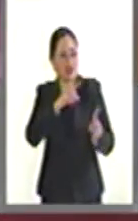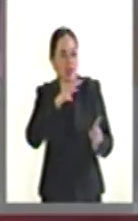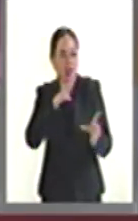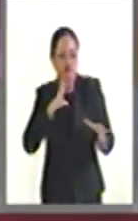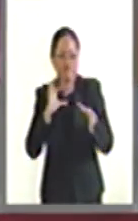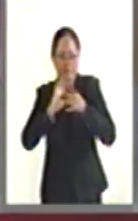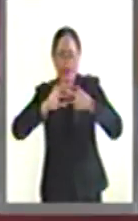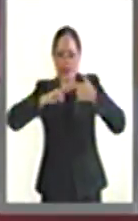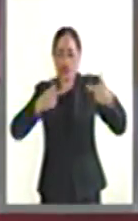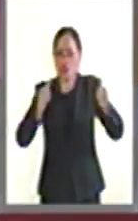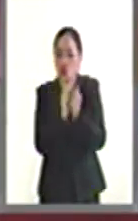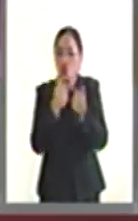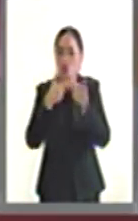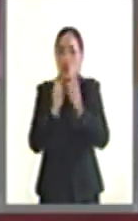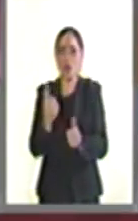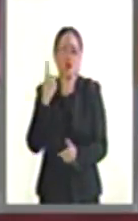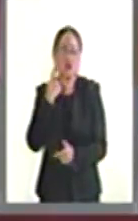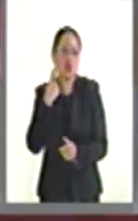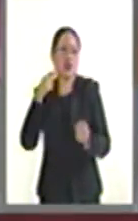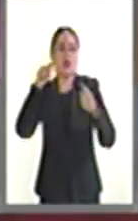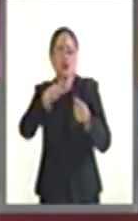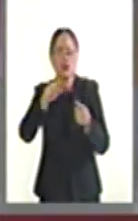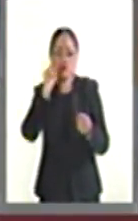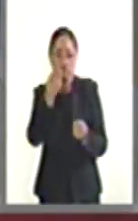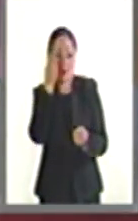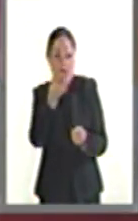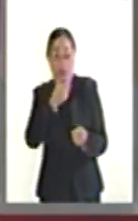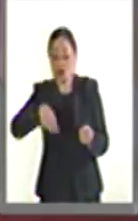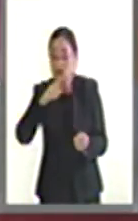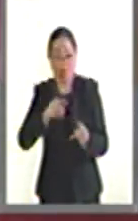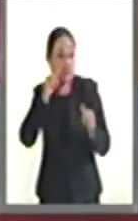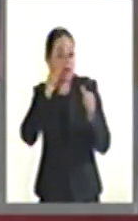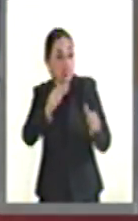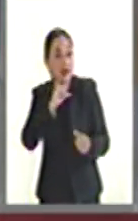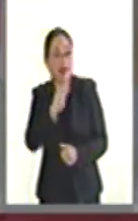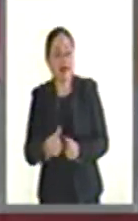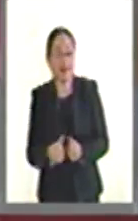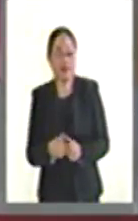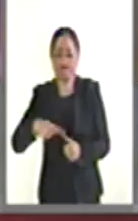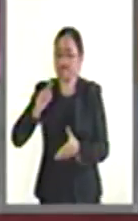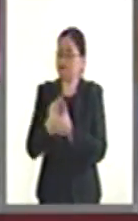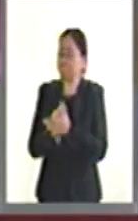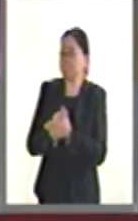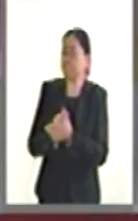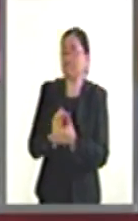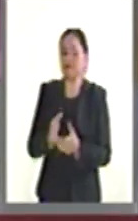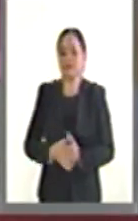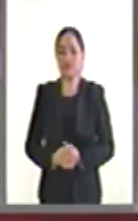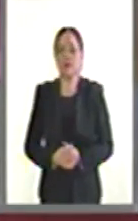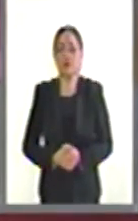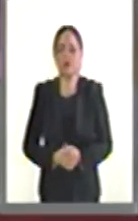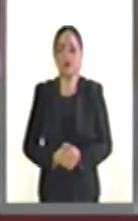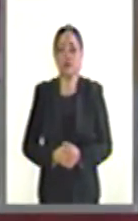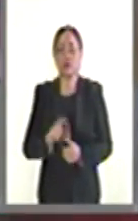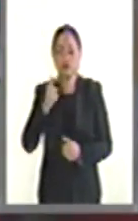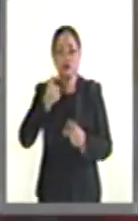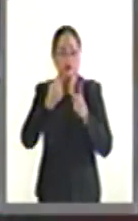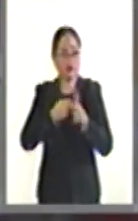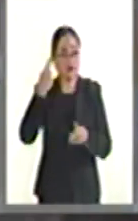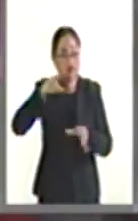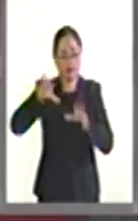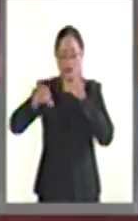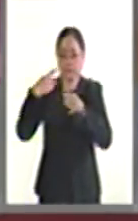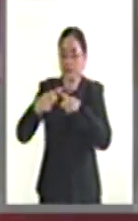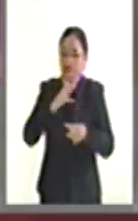vínculos partidistas, cuestiones que no fueron tomadas en cuenta. Desde que inició el proceso de selección